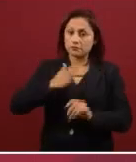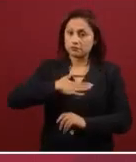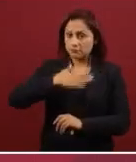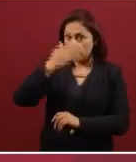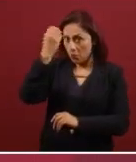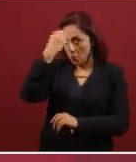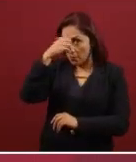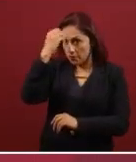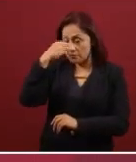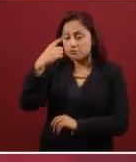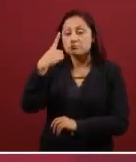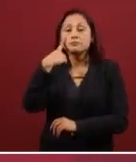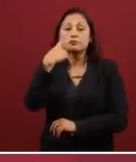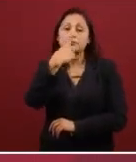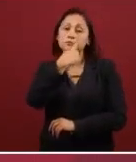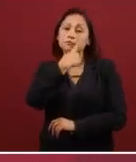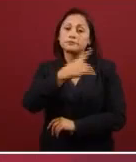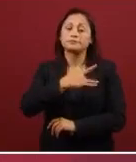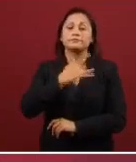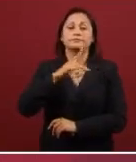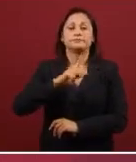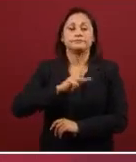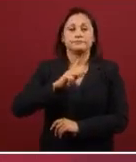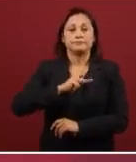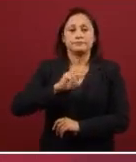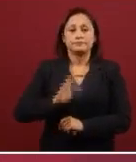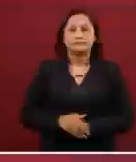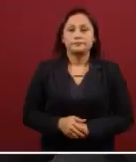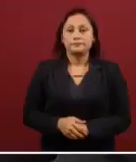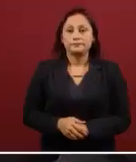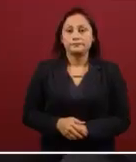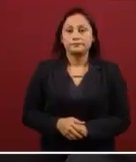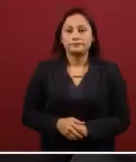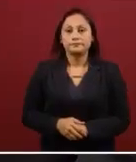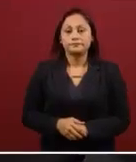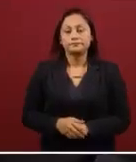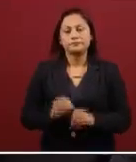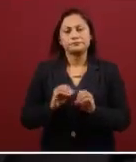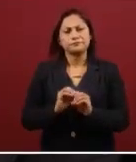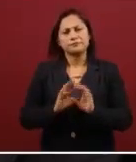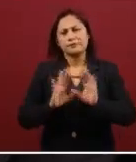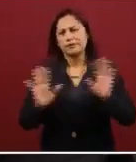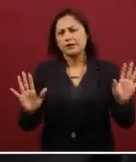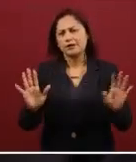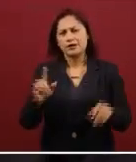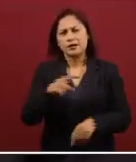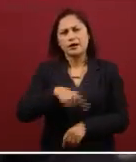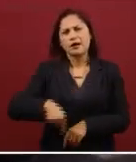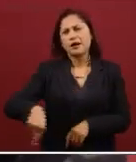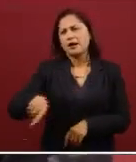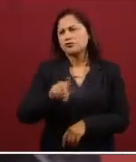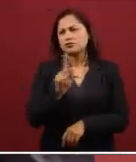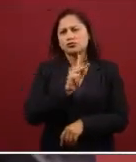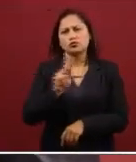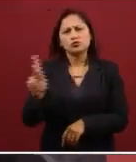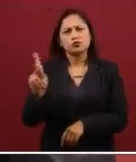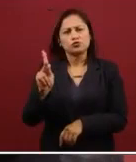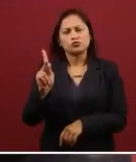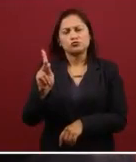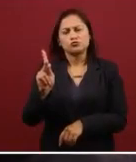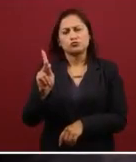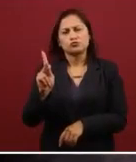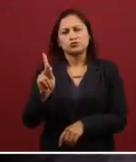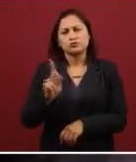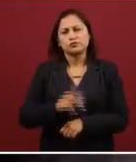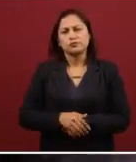punto de vista. Desde luego, pues quisiéramos todos que